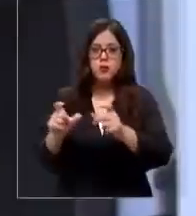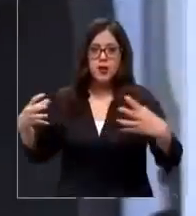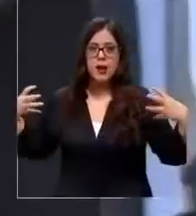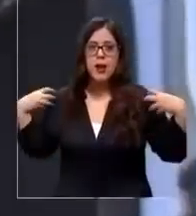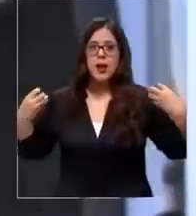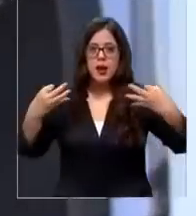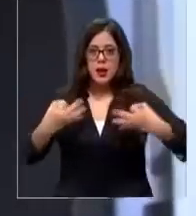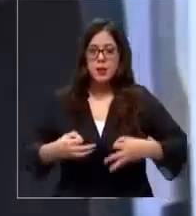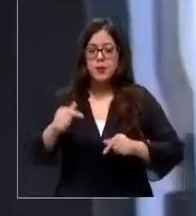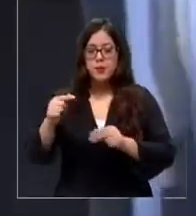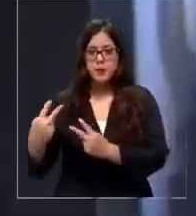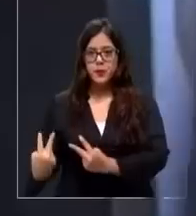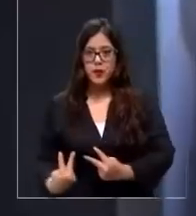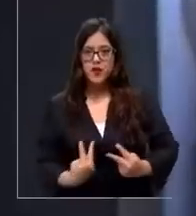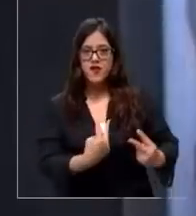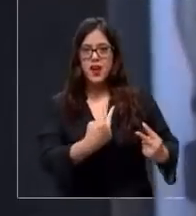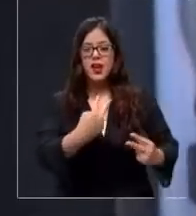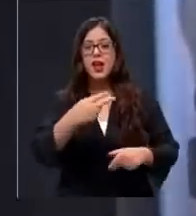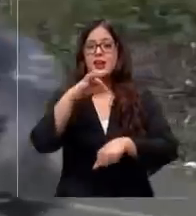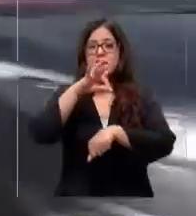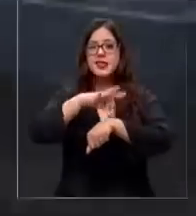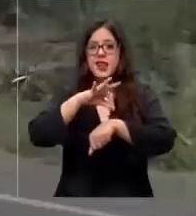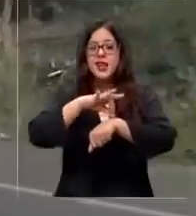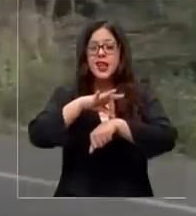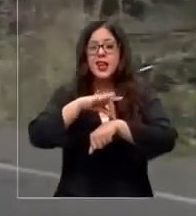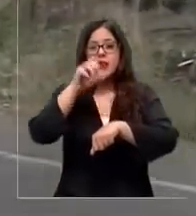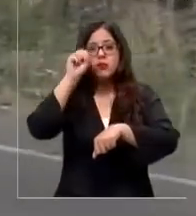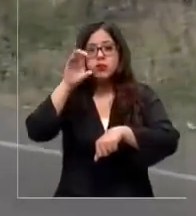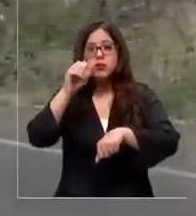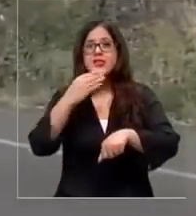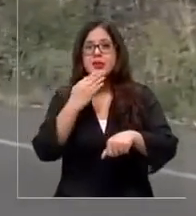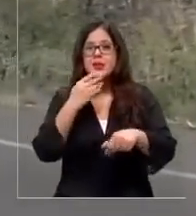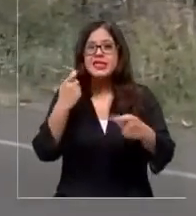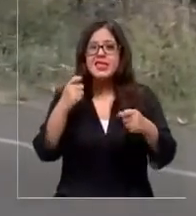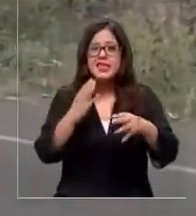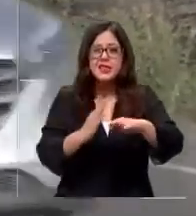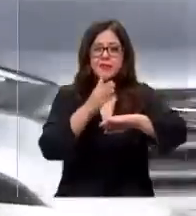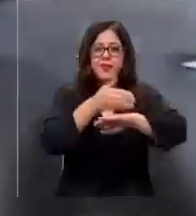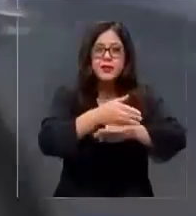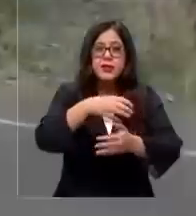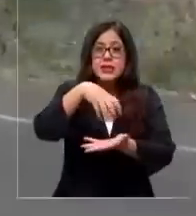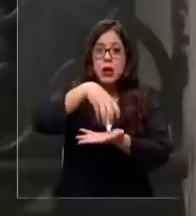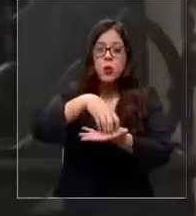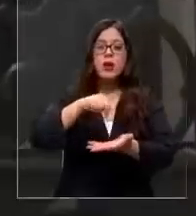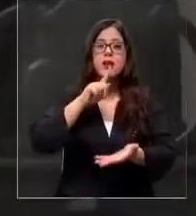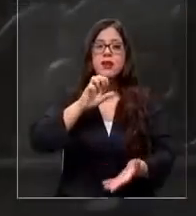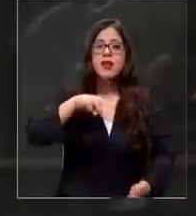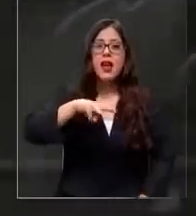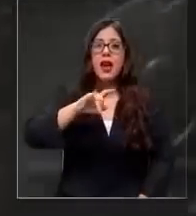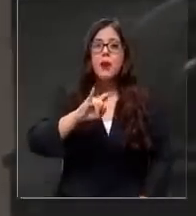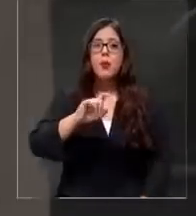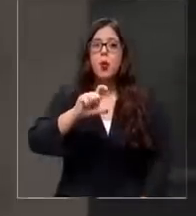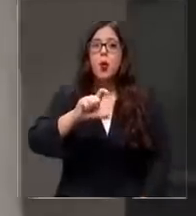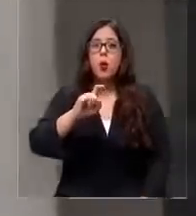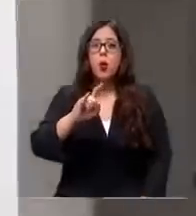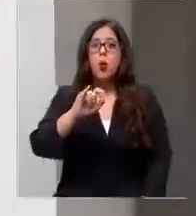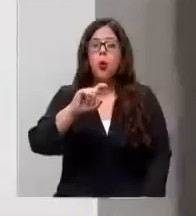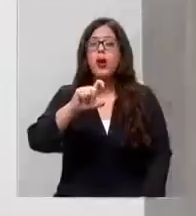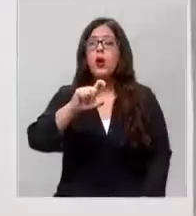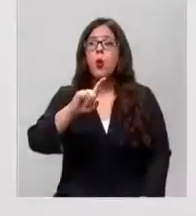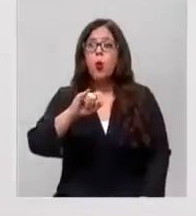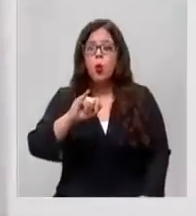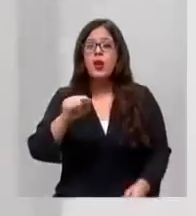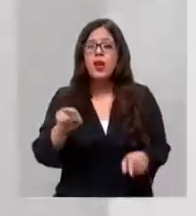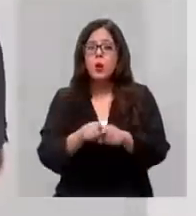cargo. El viaje de Izquia Siches a la Araucanía y su fallido intento por ir a Temucuicuy obligó al gobierno a hacer un análisis de la estrategia